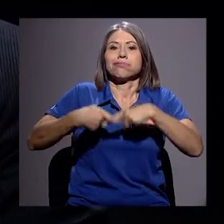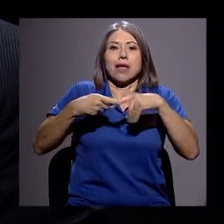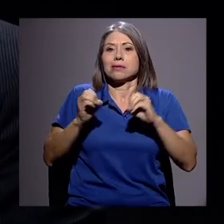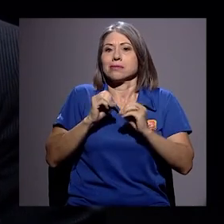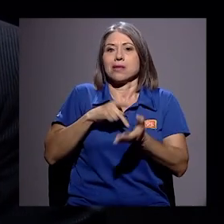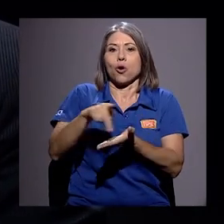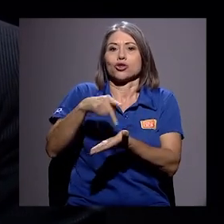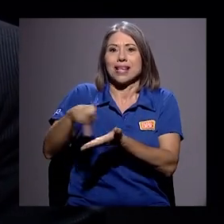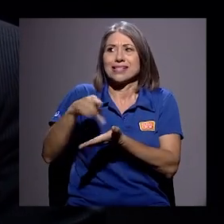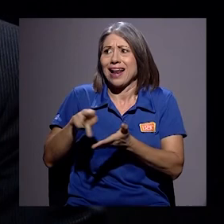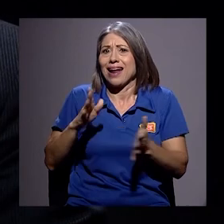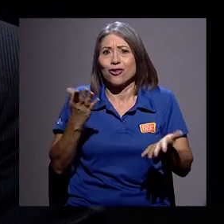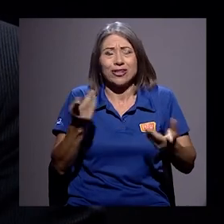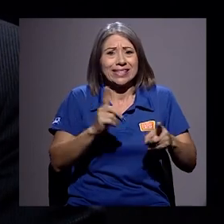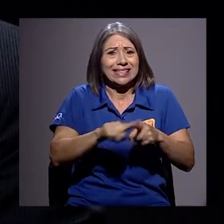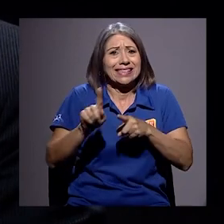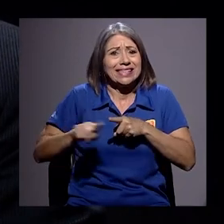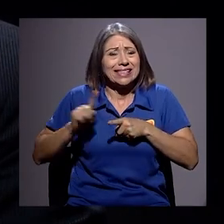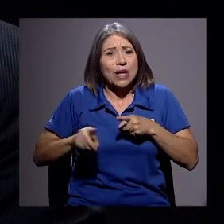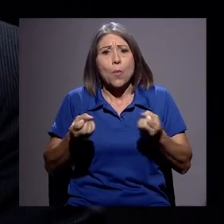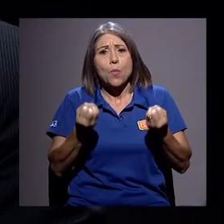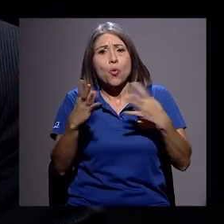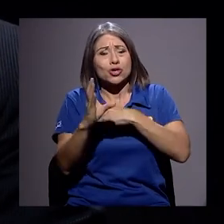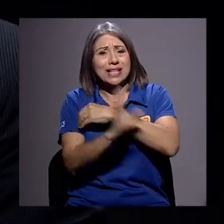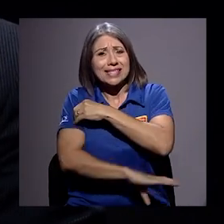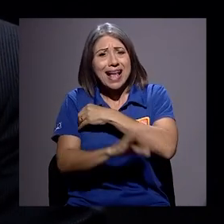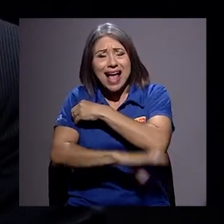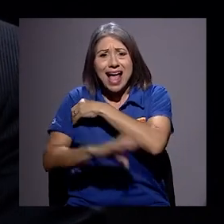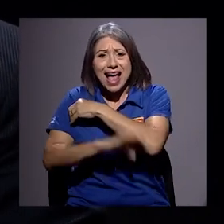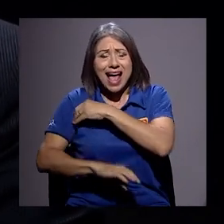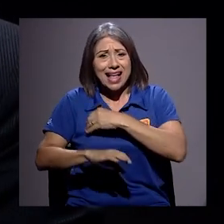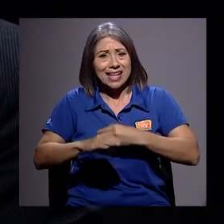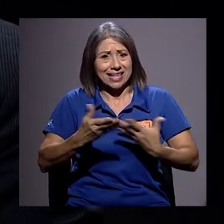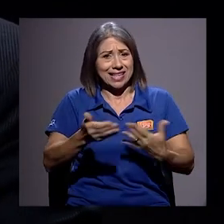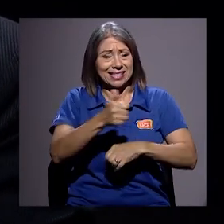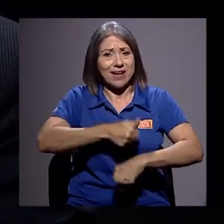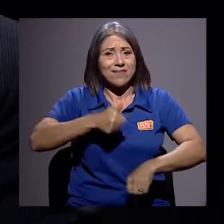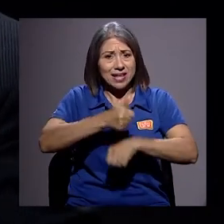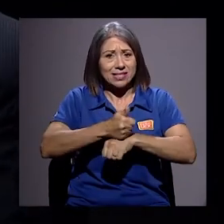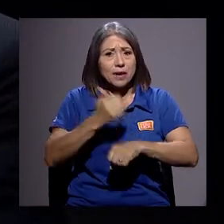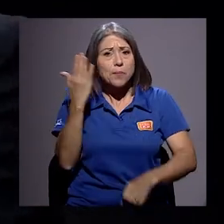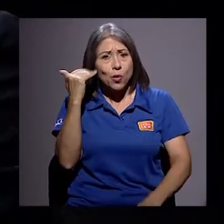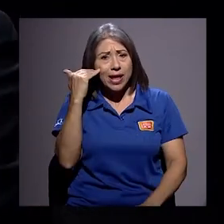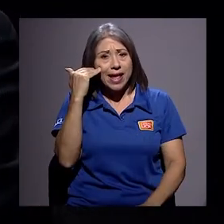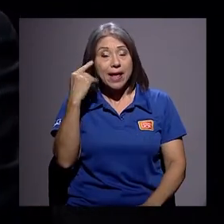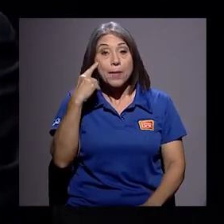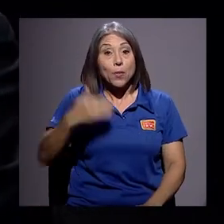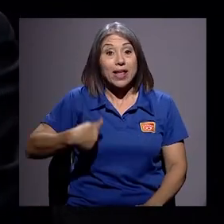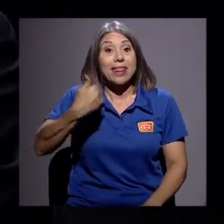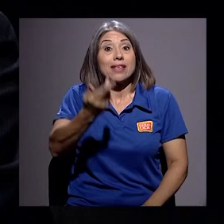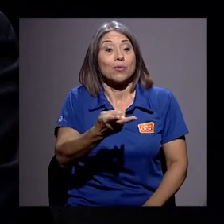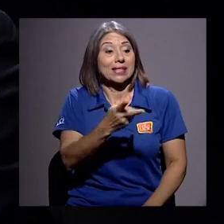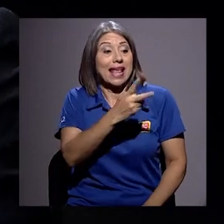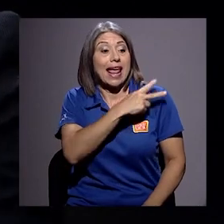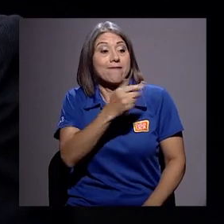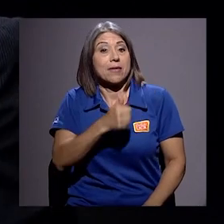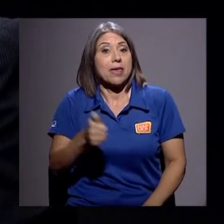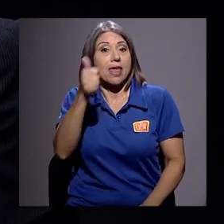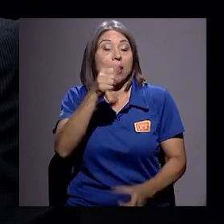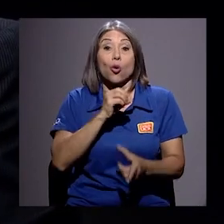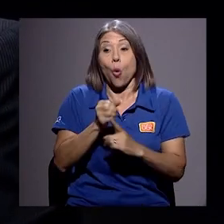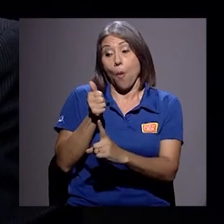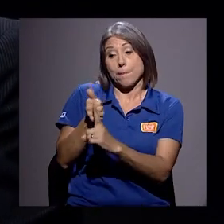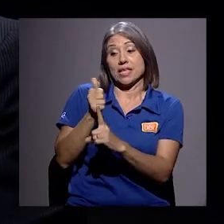etcétera etcétera hay un montón digamos de cosas que se establecen y por qué porque después llega el jefe inmediato o